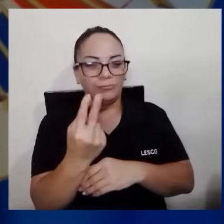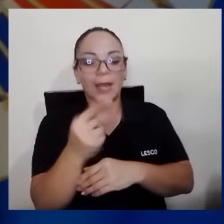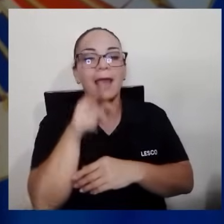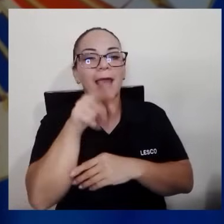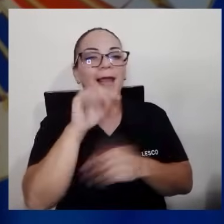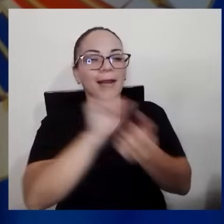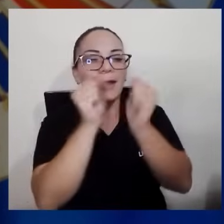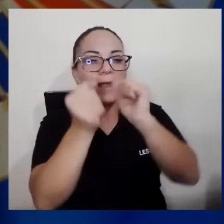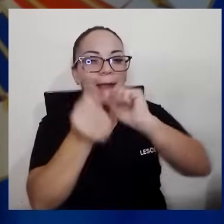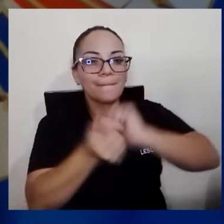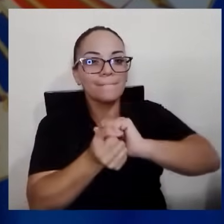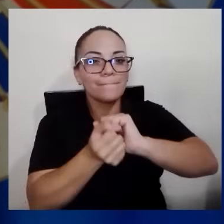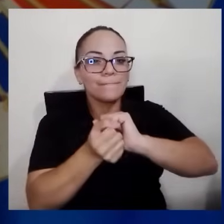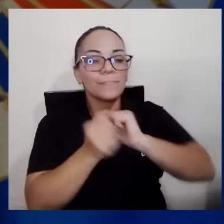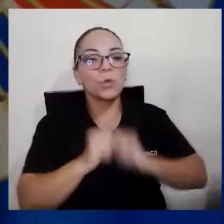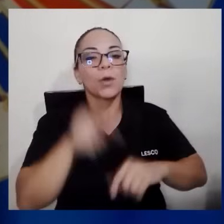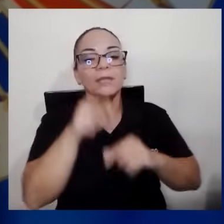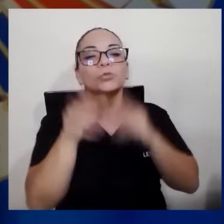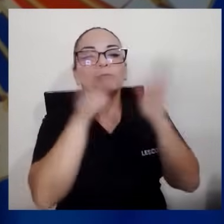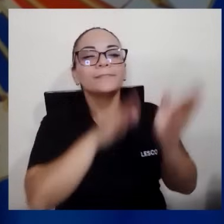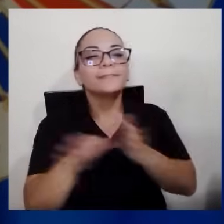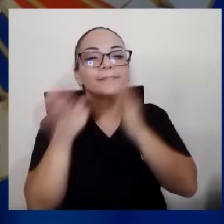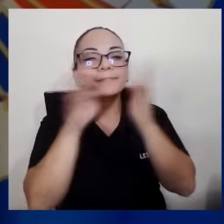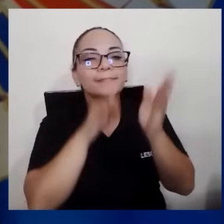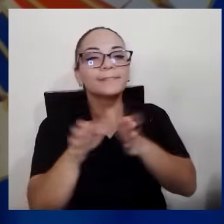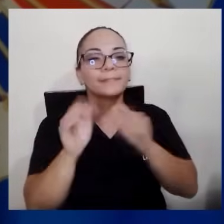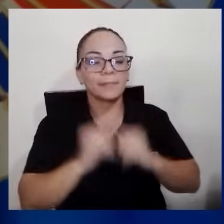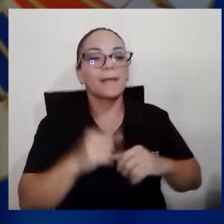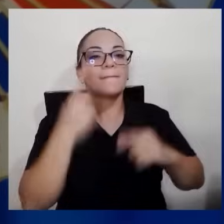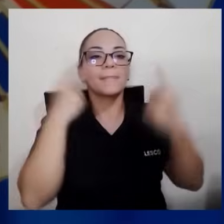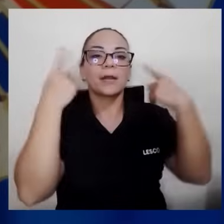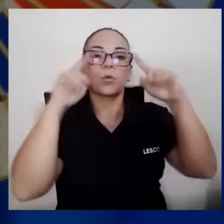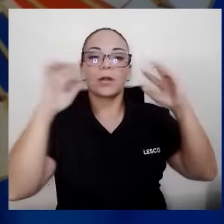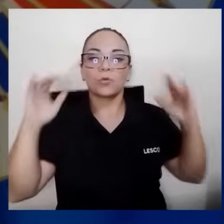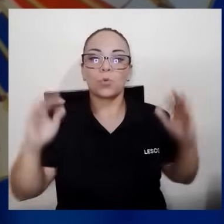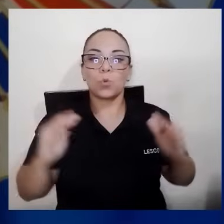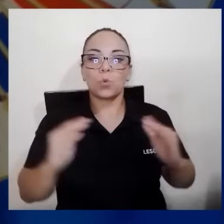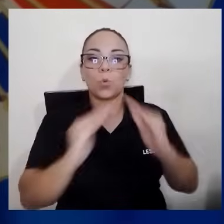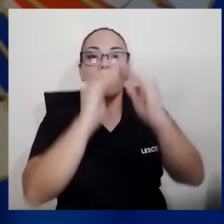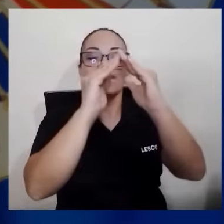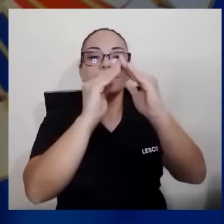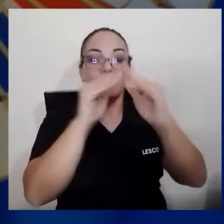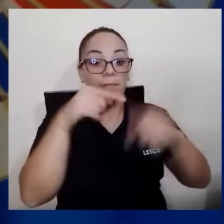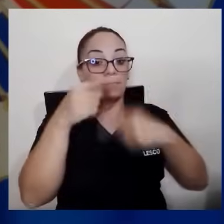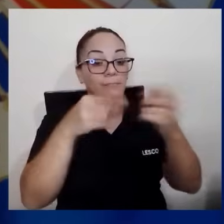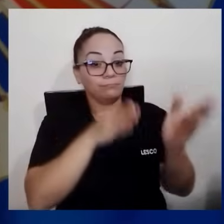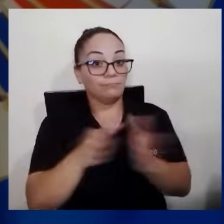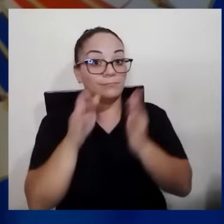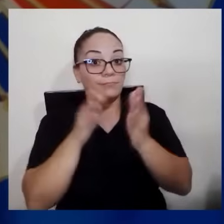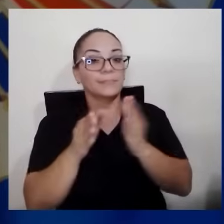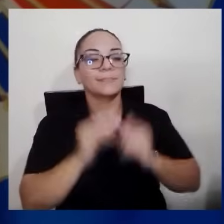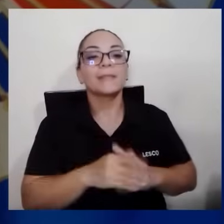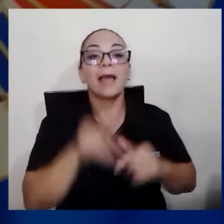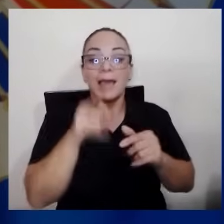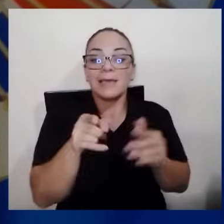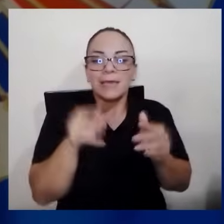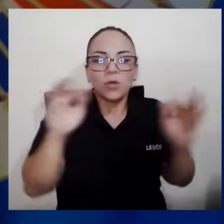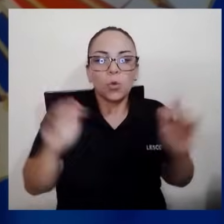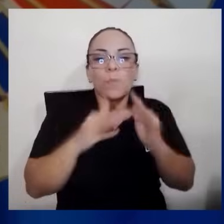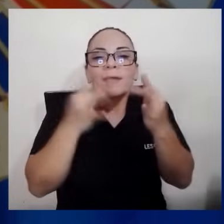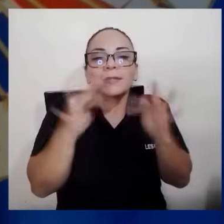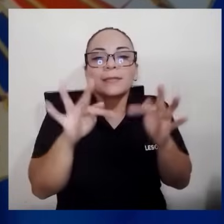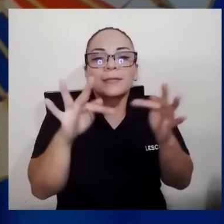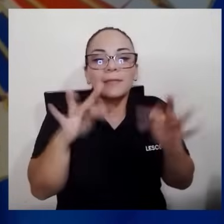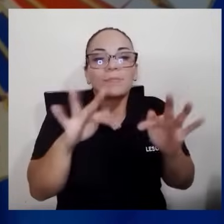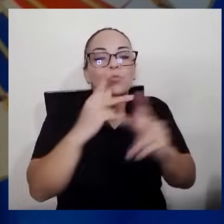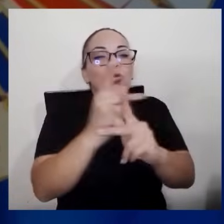preparatorios para esa gran Cumbre donde vamos a tratar de proteger la